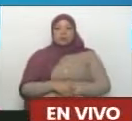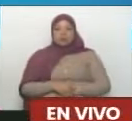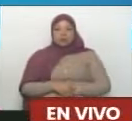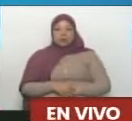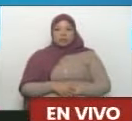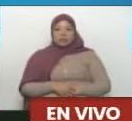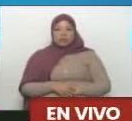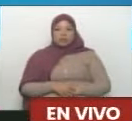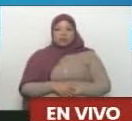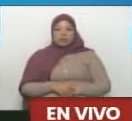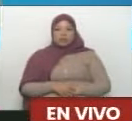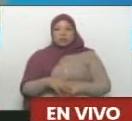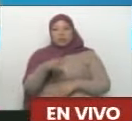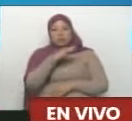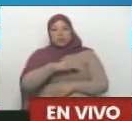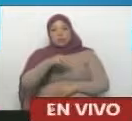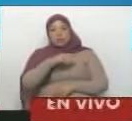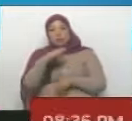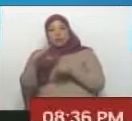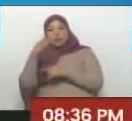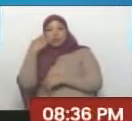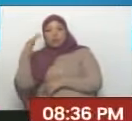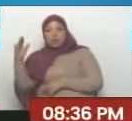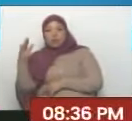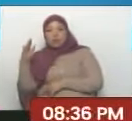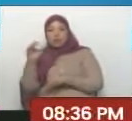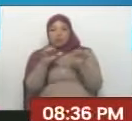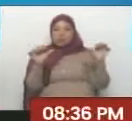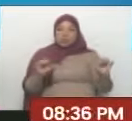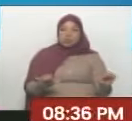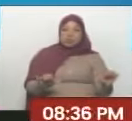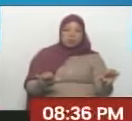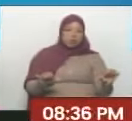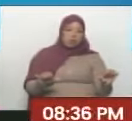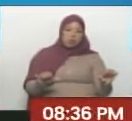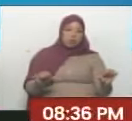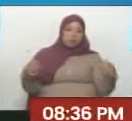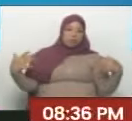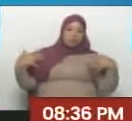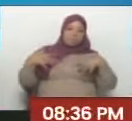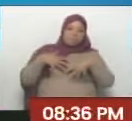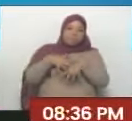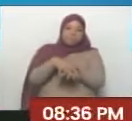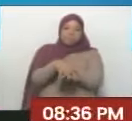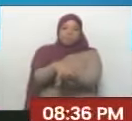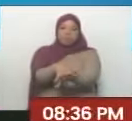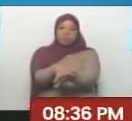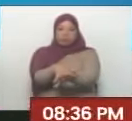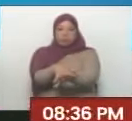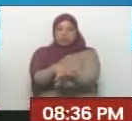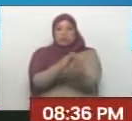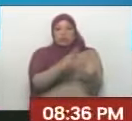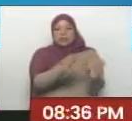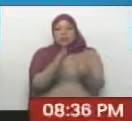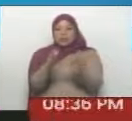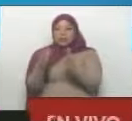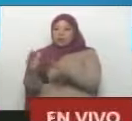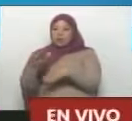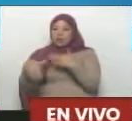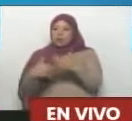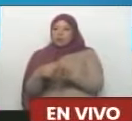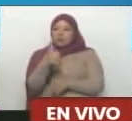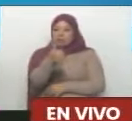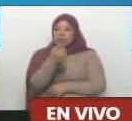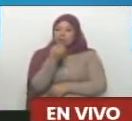No que la gran misión va por allá y yo voy por acá, no. Integración, unificación, articulación, bien